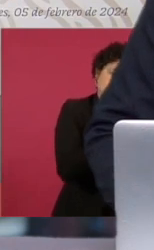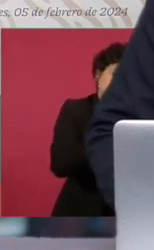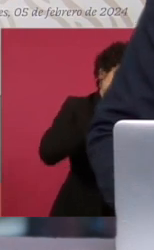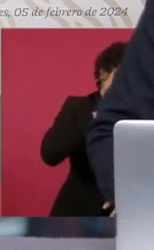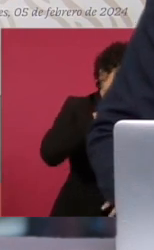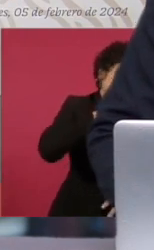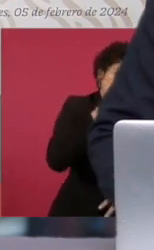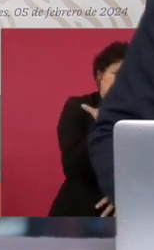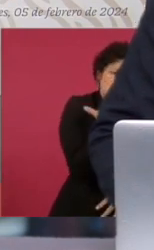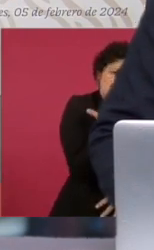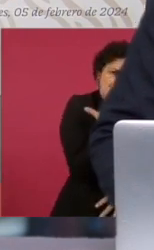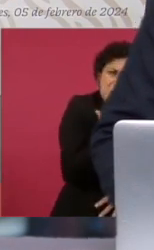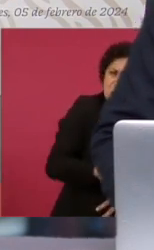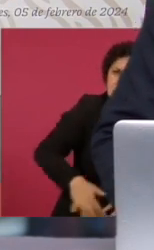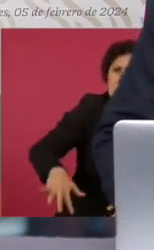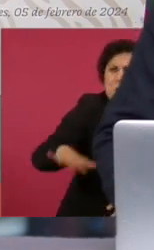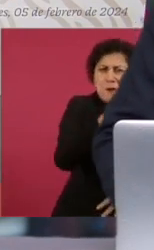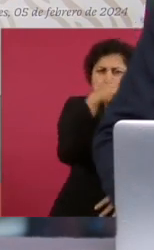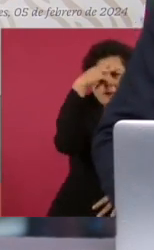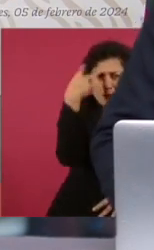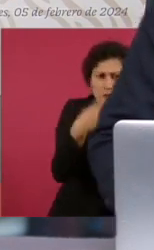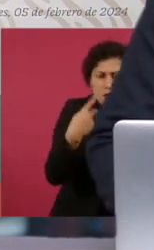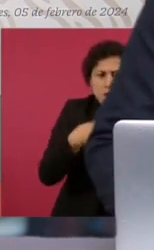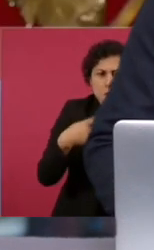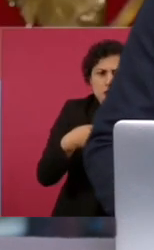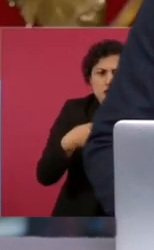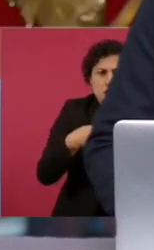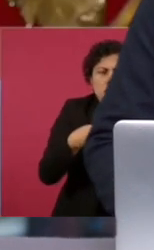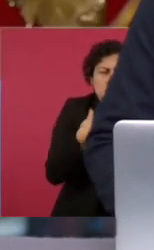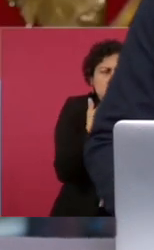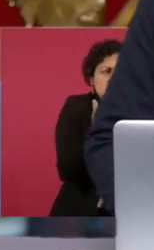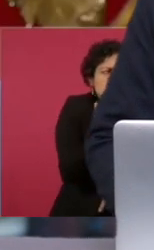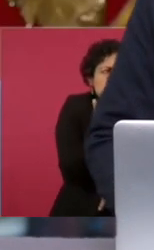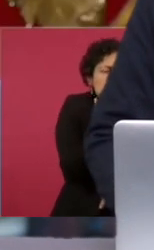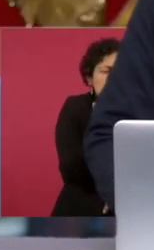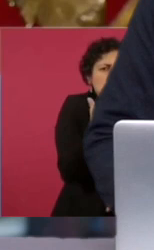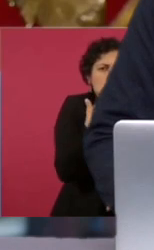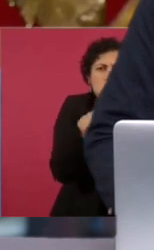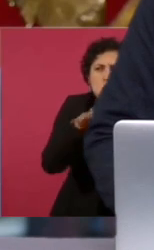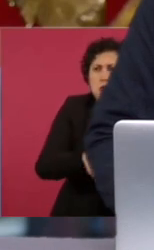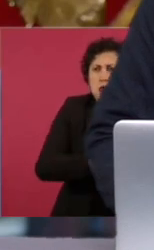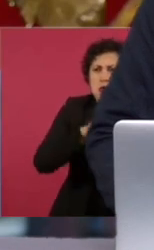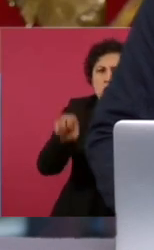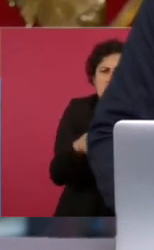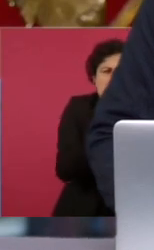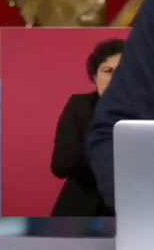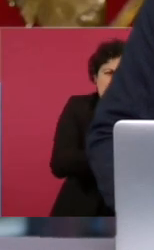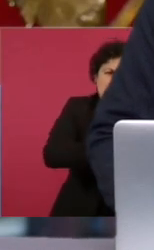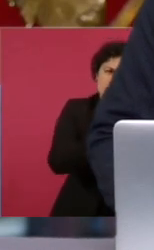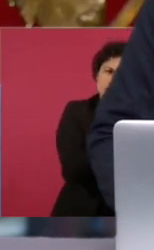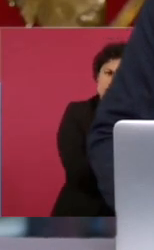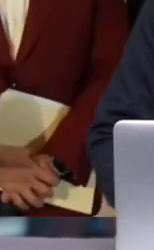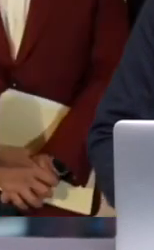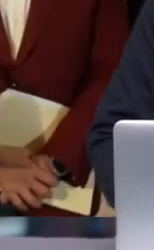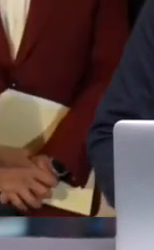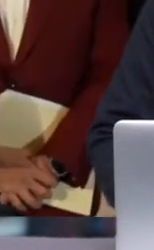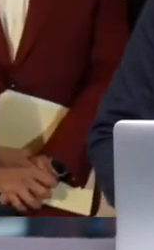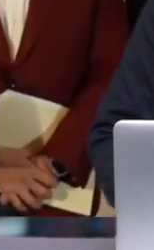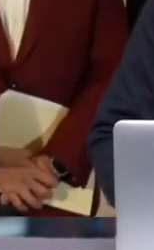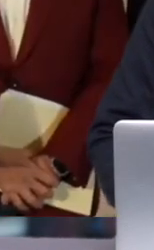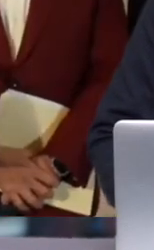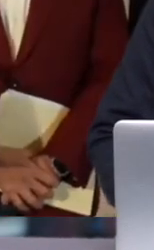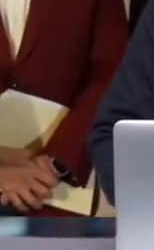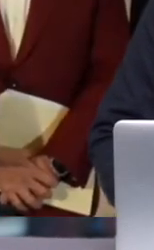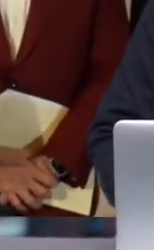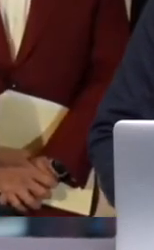seguir para la candidata presidencial de morena Claudia shen bonp pardo quien un día después informó que dichas iniciativas serán